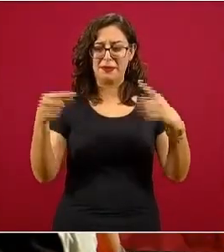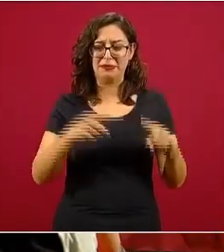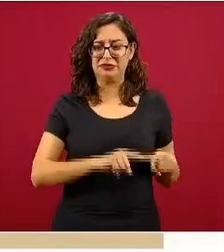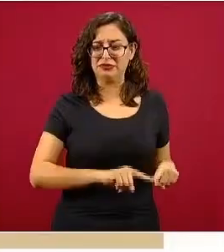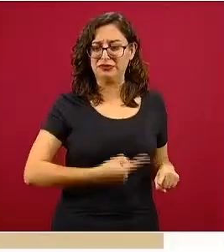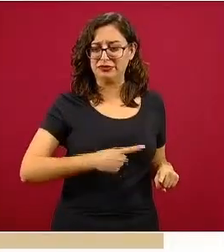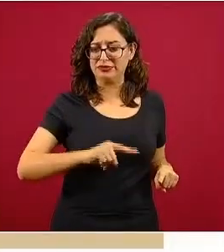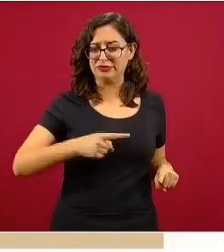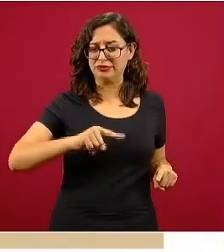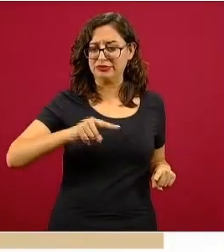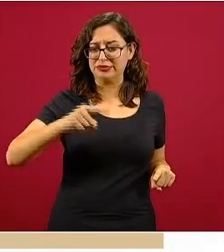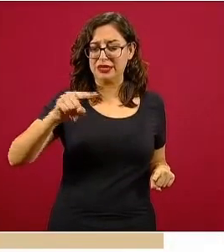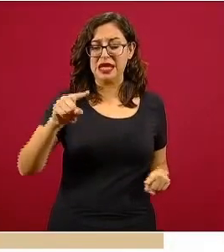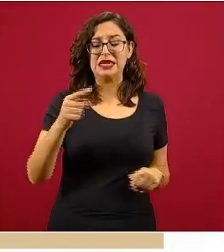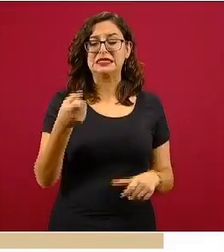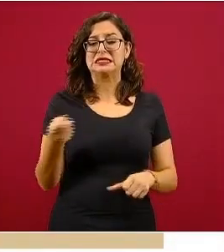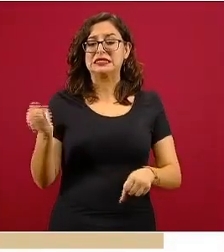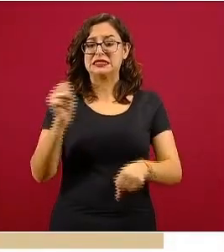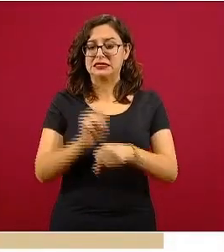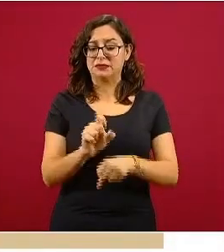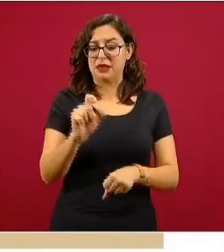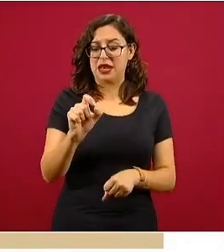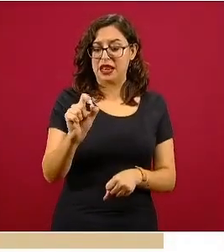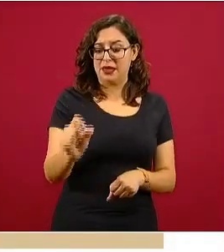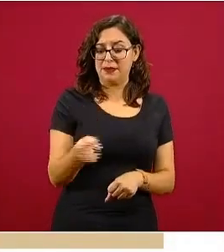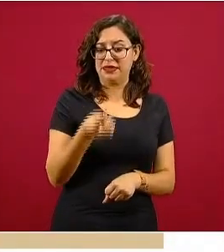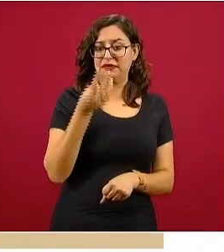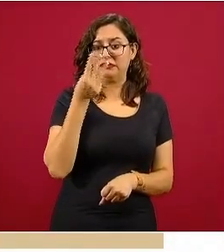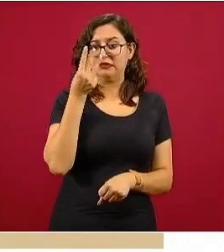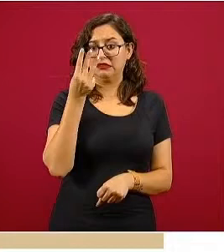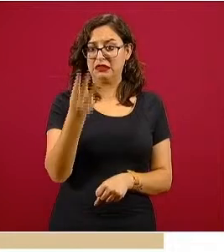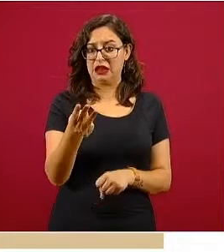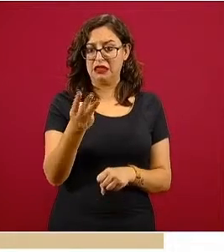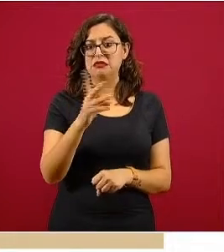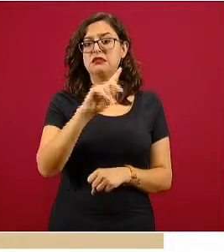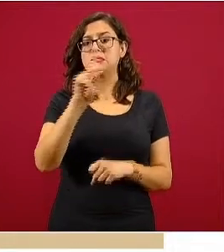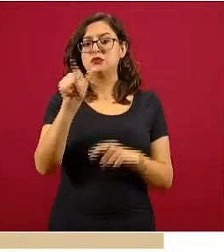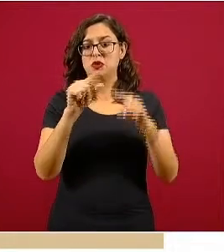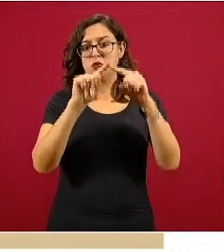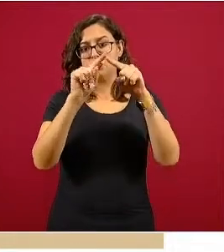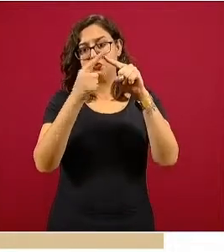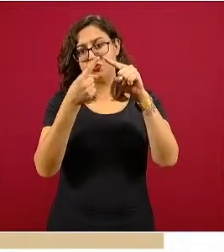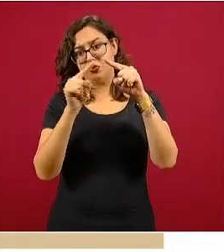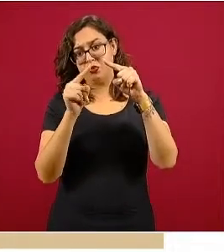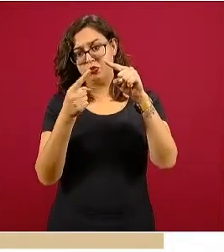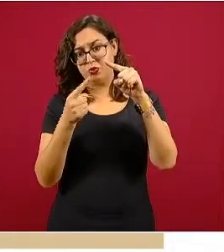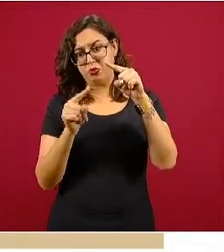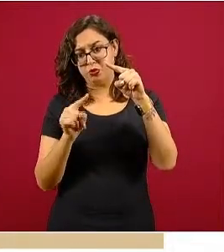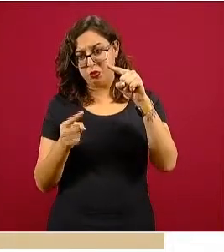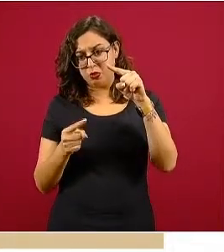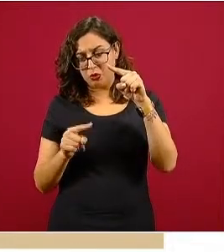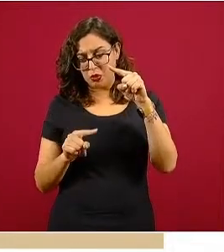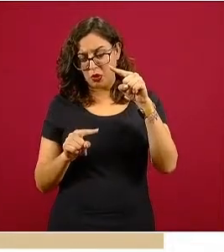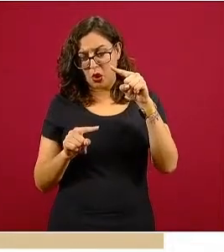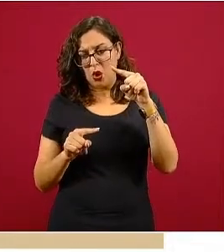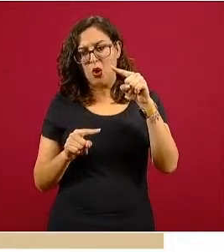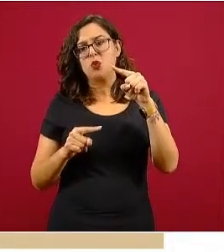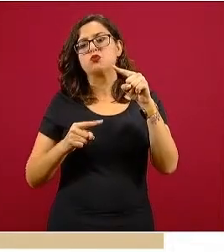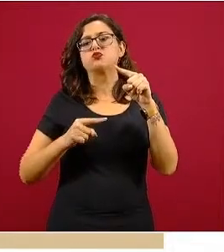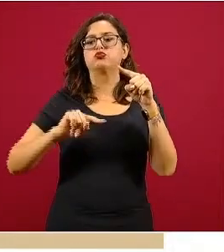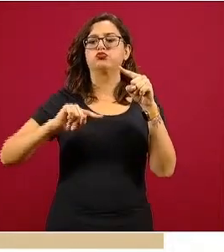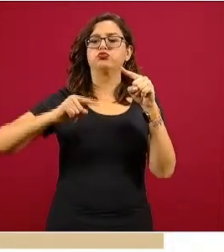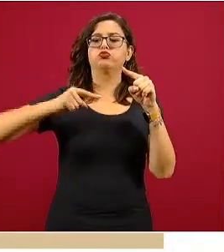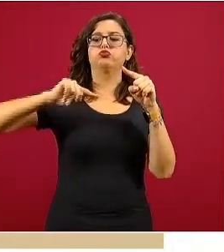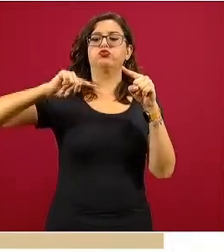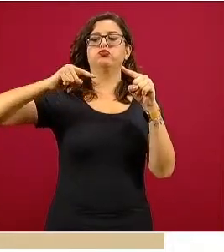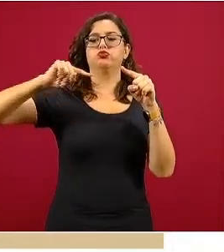23, en donde alcanza ese primer pico, luego hay un descenso, se produce una onda y podemos ver nuevamente valores